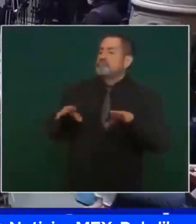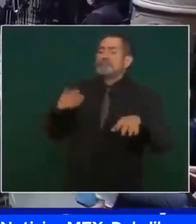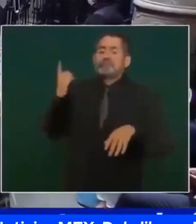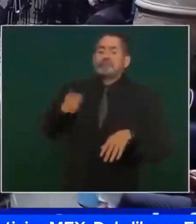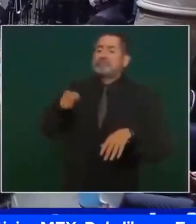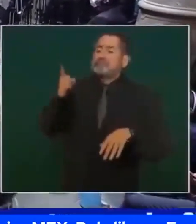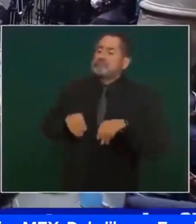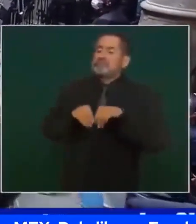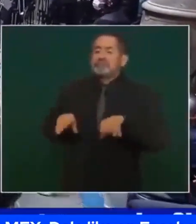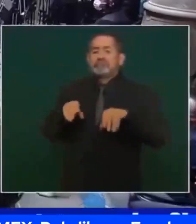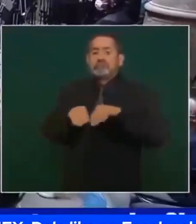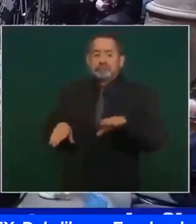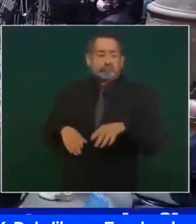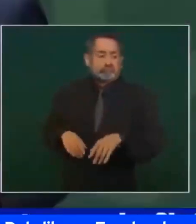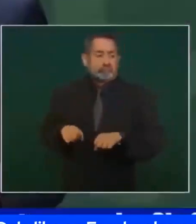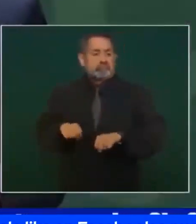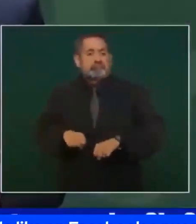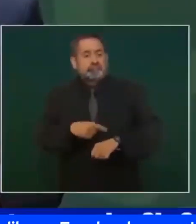Antes